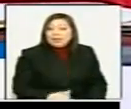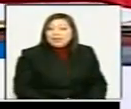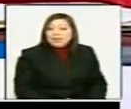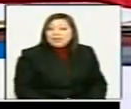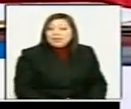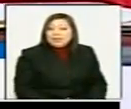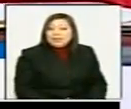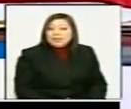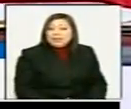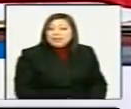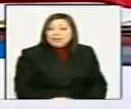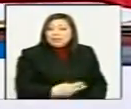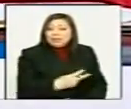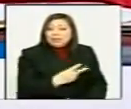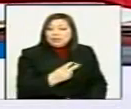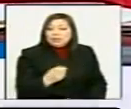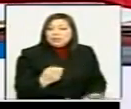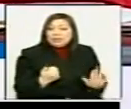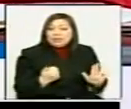es de